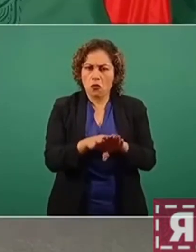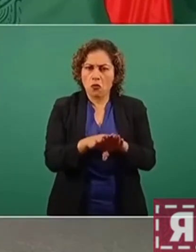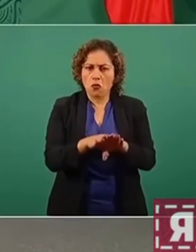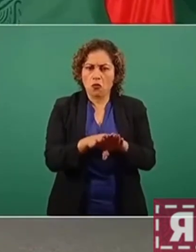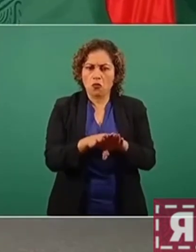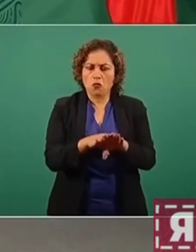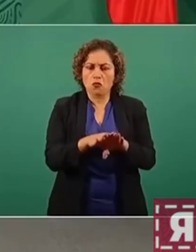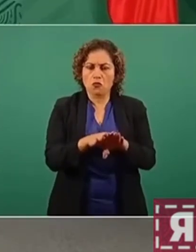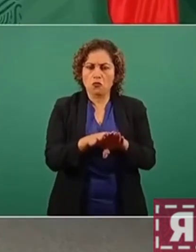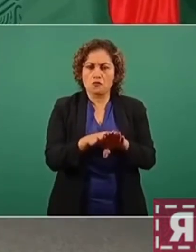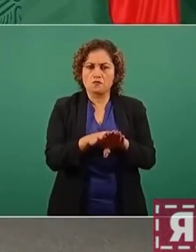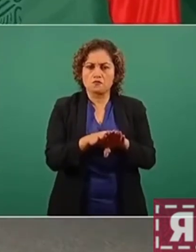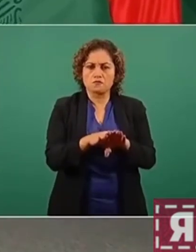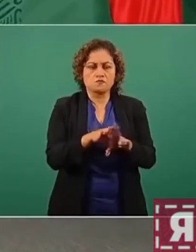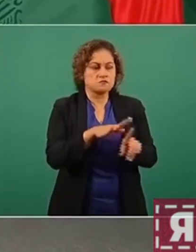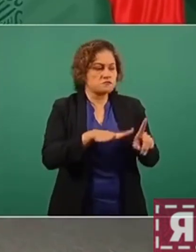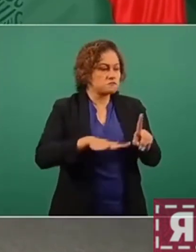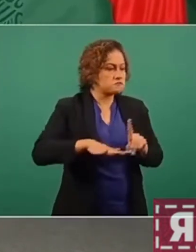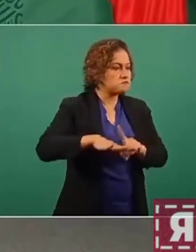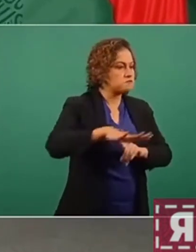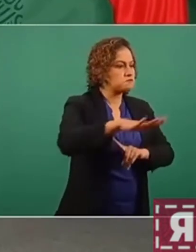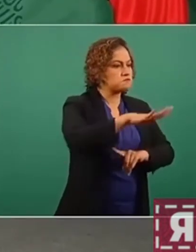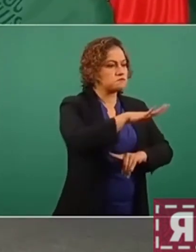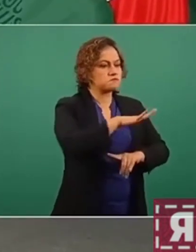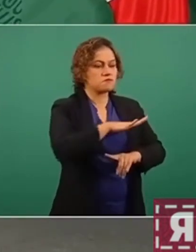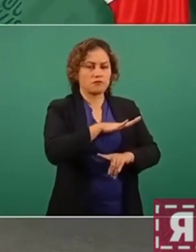muy especial para poner una membrana,